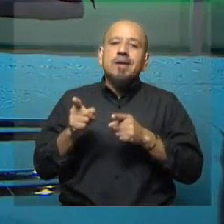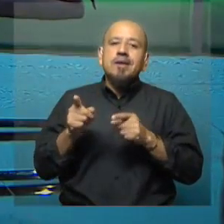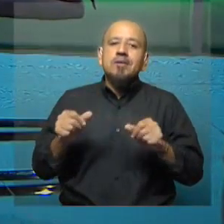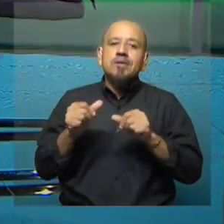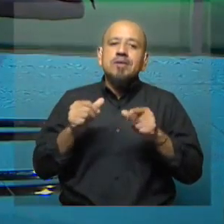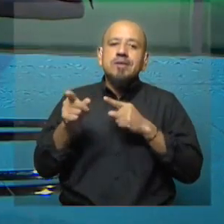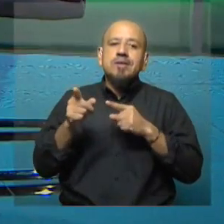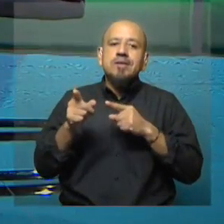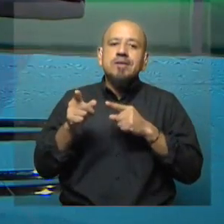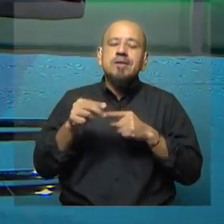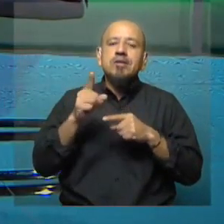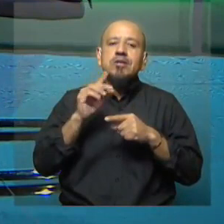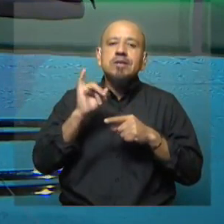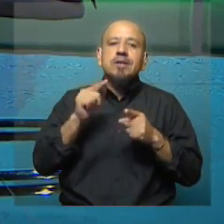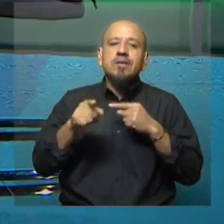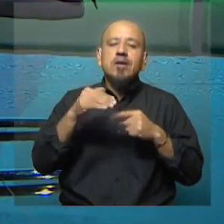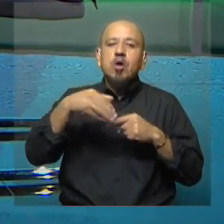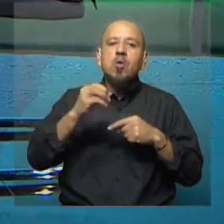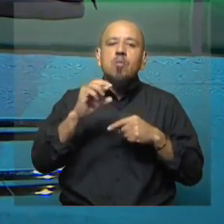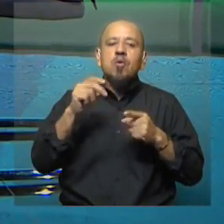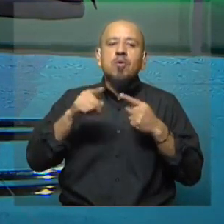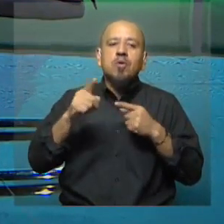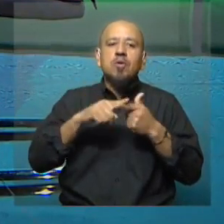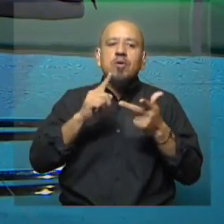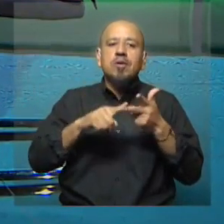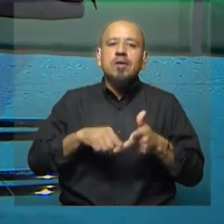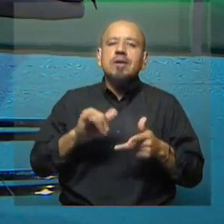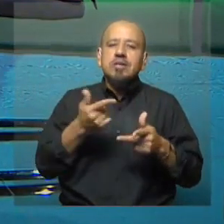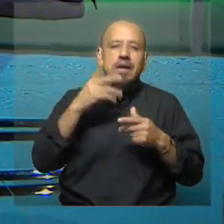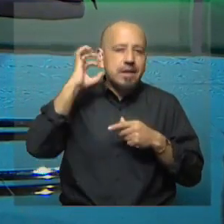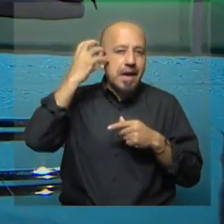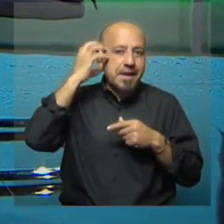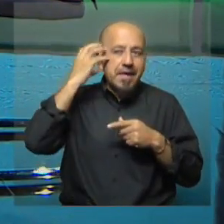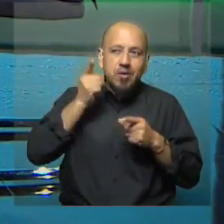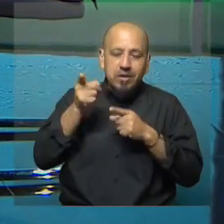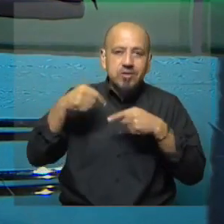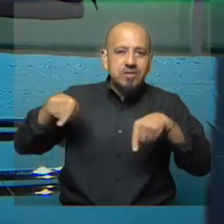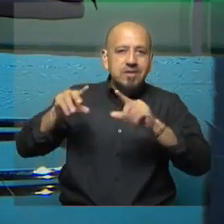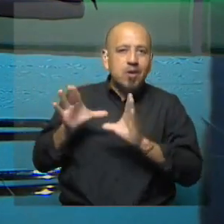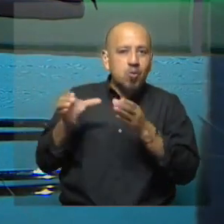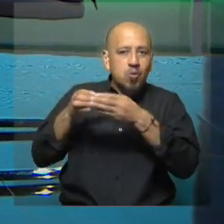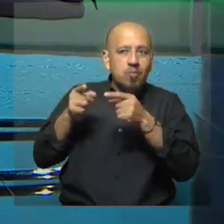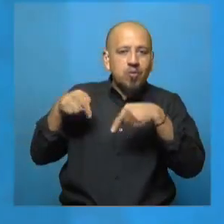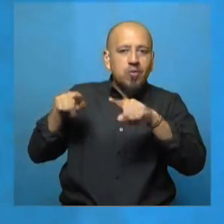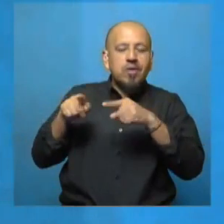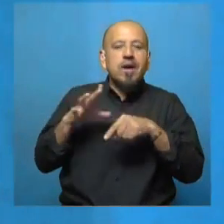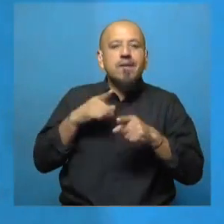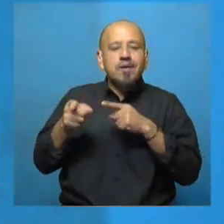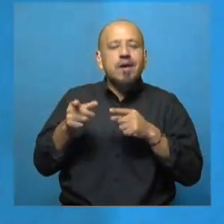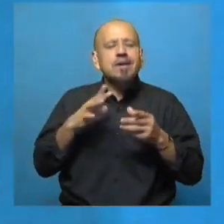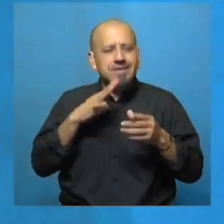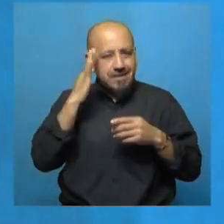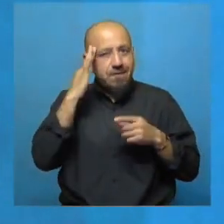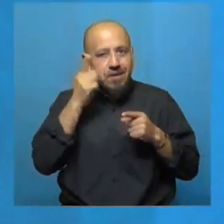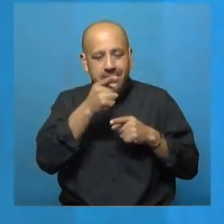como salió la vida y con Marquitos Morón y Martina velosa de la radio y han hecho un equipo muy lindo este tenía un entrenamiento